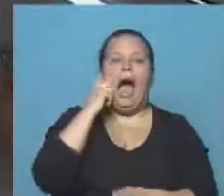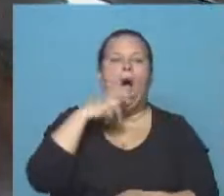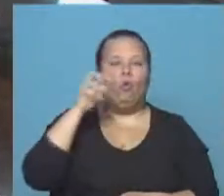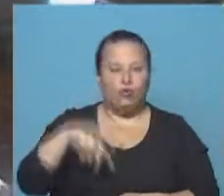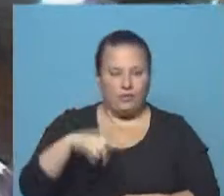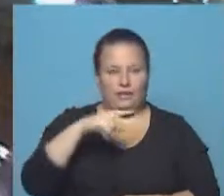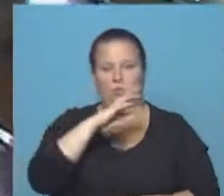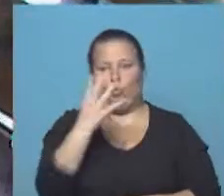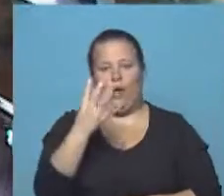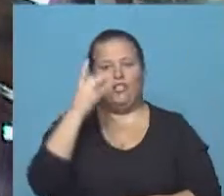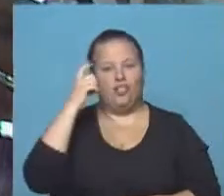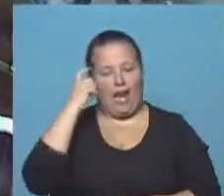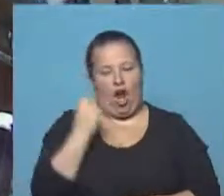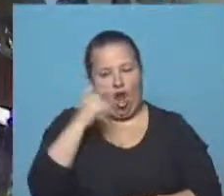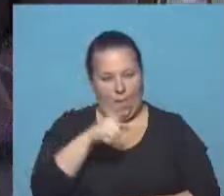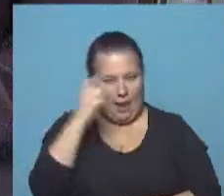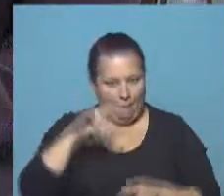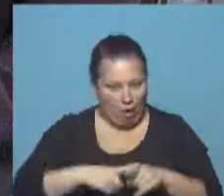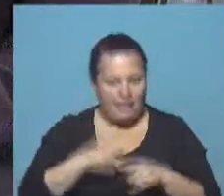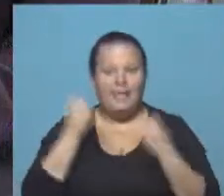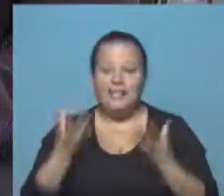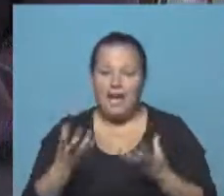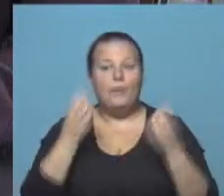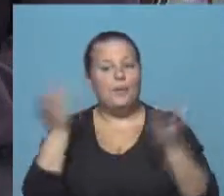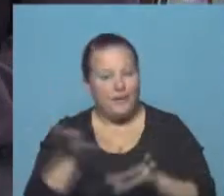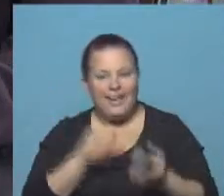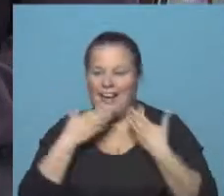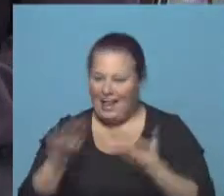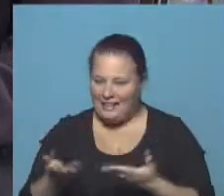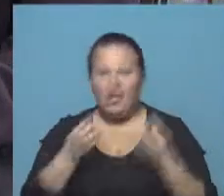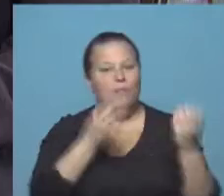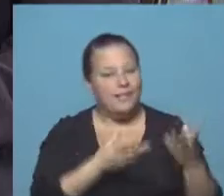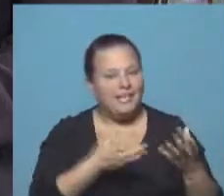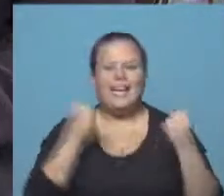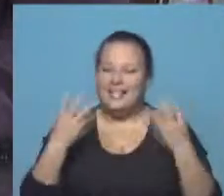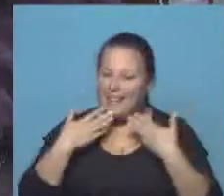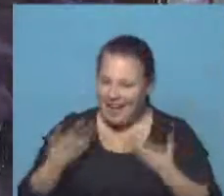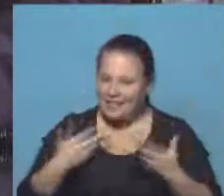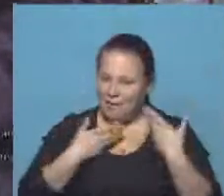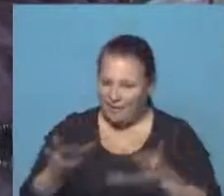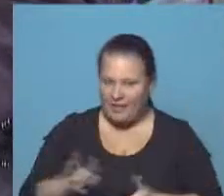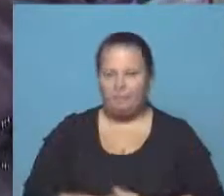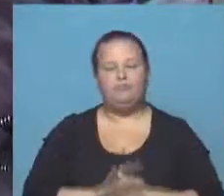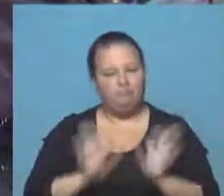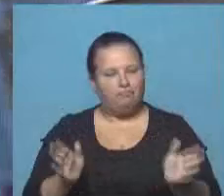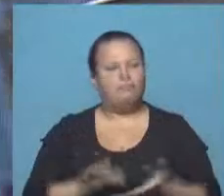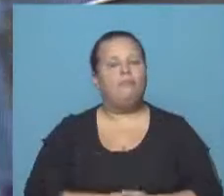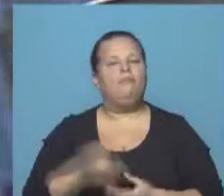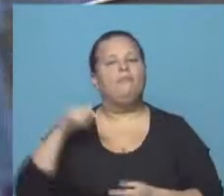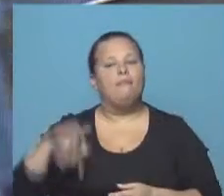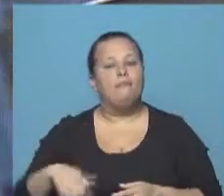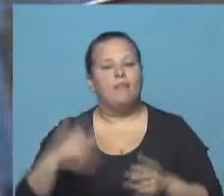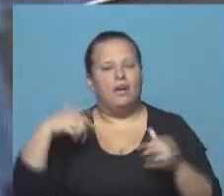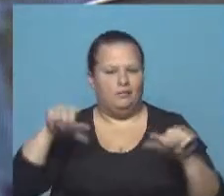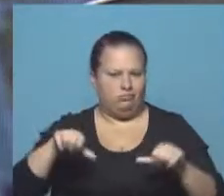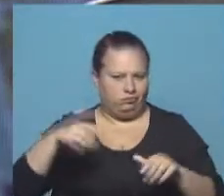de E4 de Economía Política. ¿Qué tal, Pablo? ¿Qué tal? Bienvenido. Buenos días, gracias. Agustín, ¿cómo va? ¿Qué tal? Gracias por la invitación. Por favor. Estamos en recesión hace